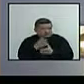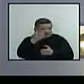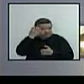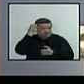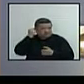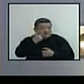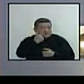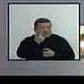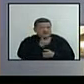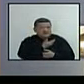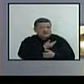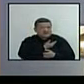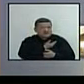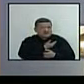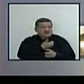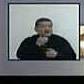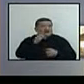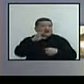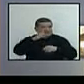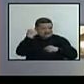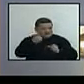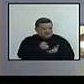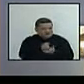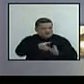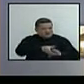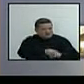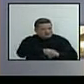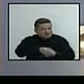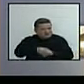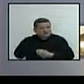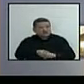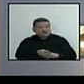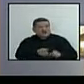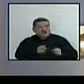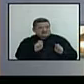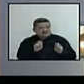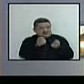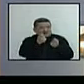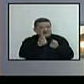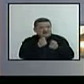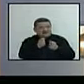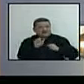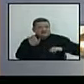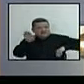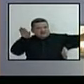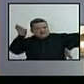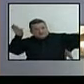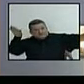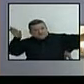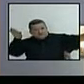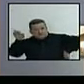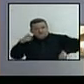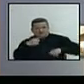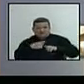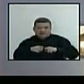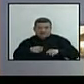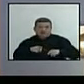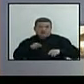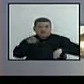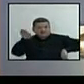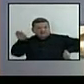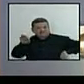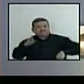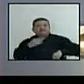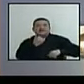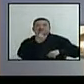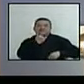sus padres cuando los tomé de la mano para sacarlos de Egipto. Ellos quebrantaron mi alianza,